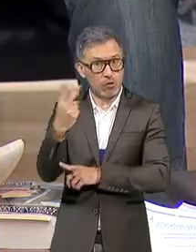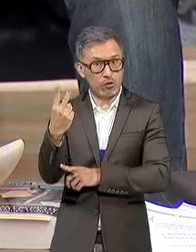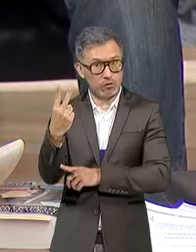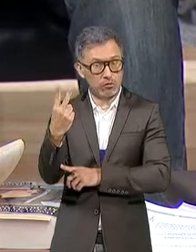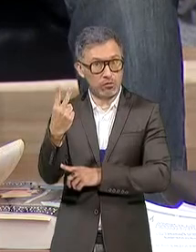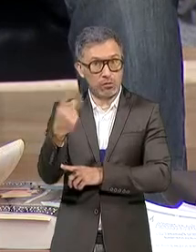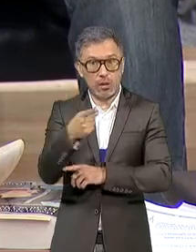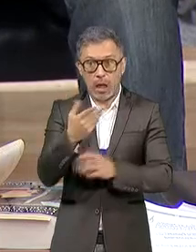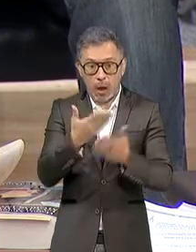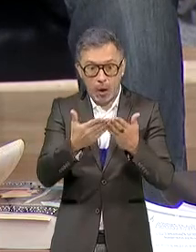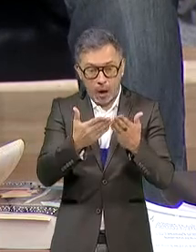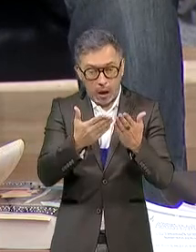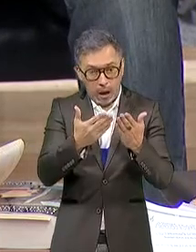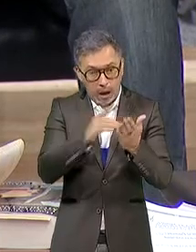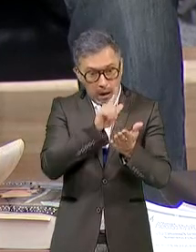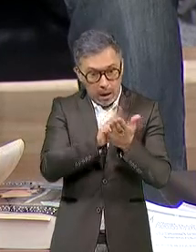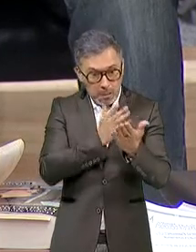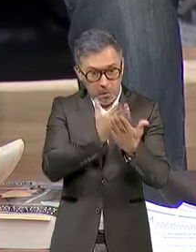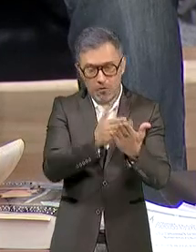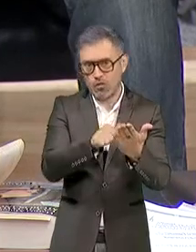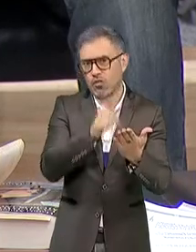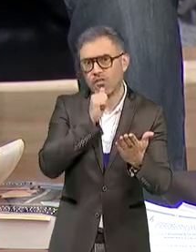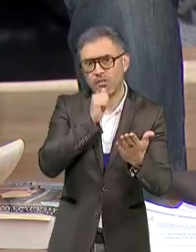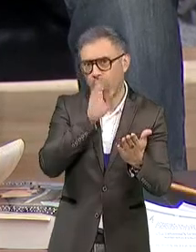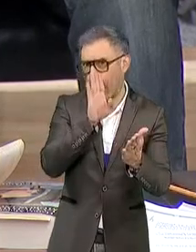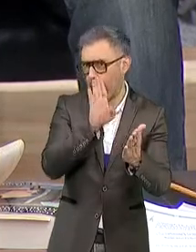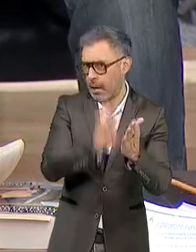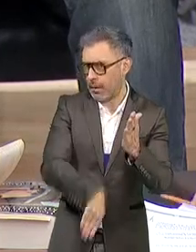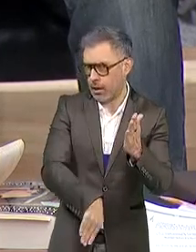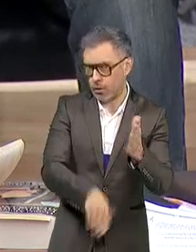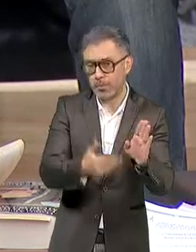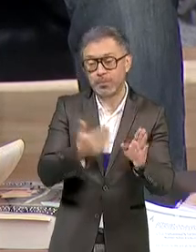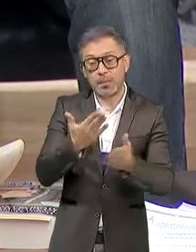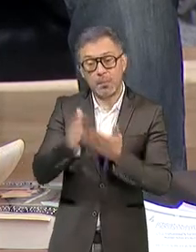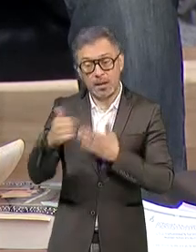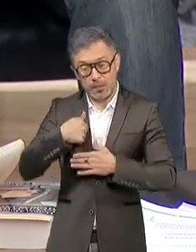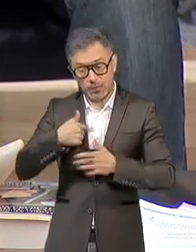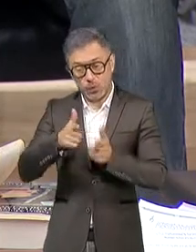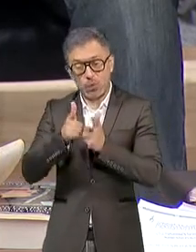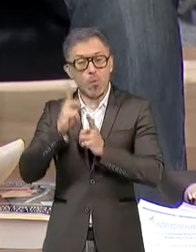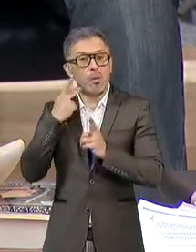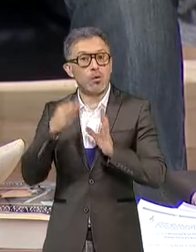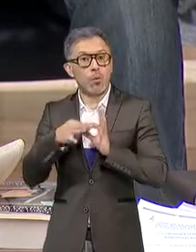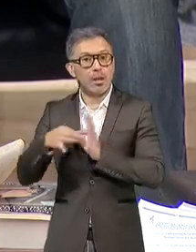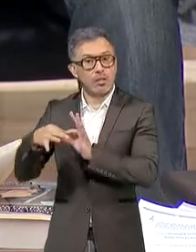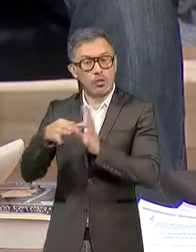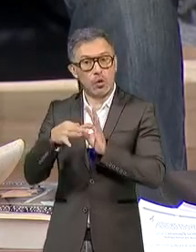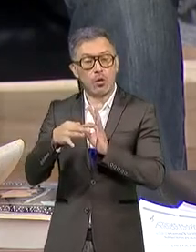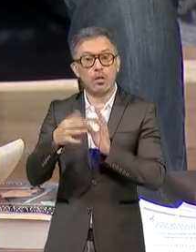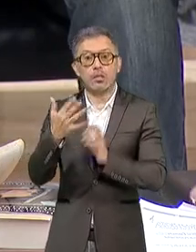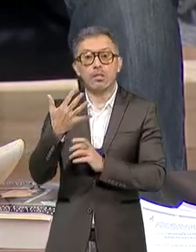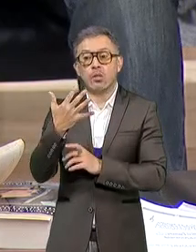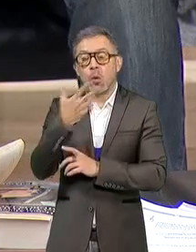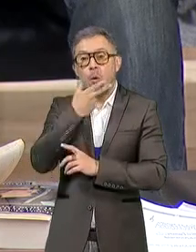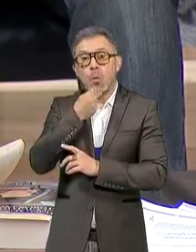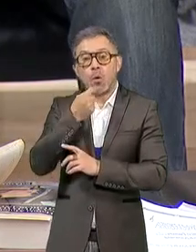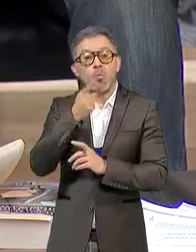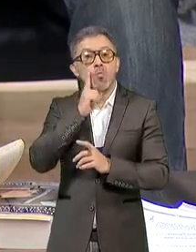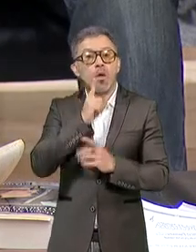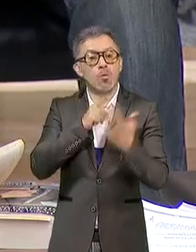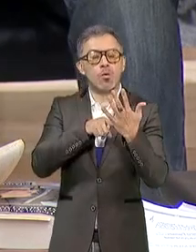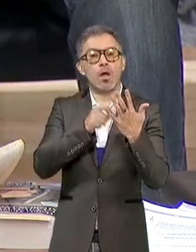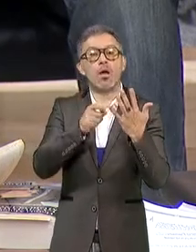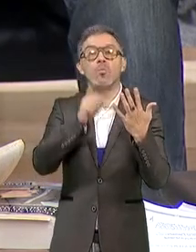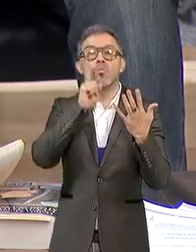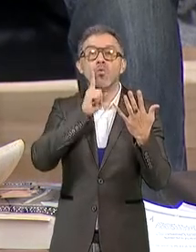en este sentido en la elección interna de nuestra coalición cinco hombres competimos con una mujer en igualdad de circunstancias Se ganó la